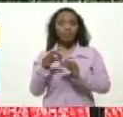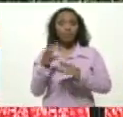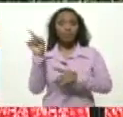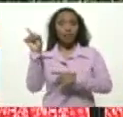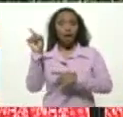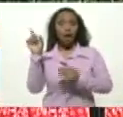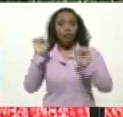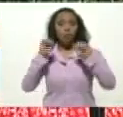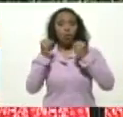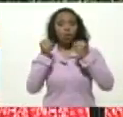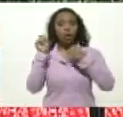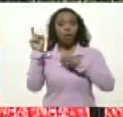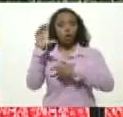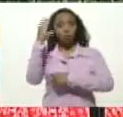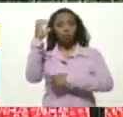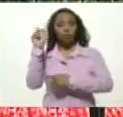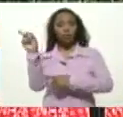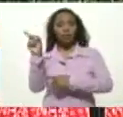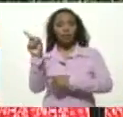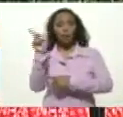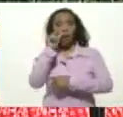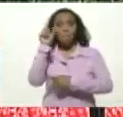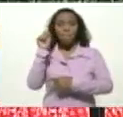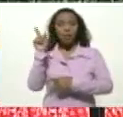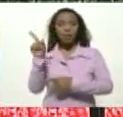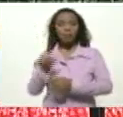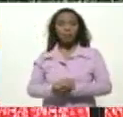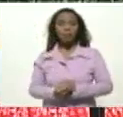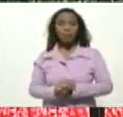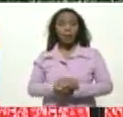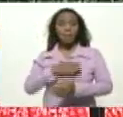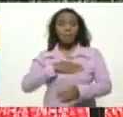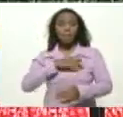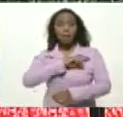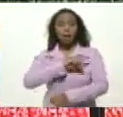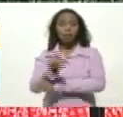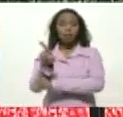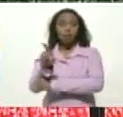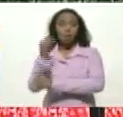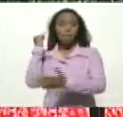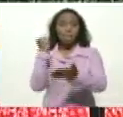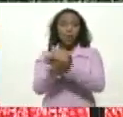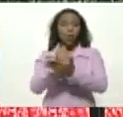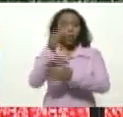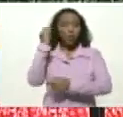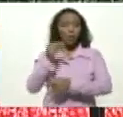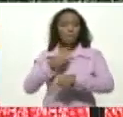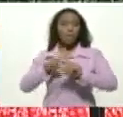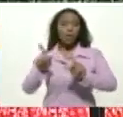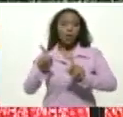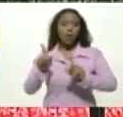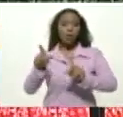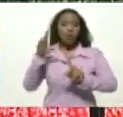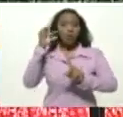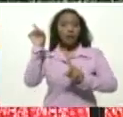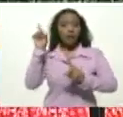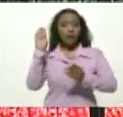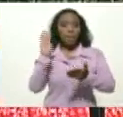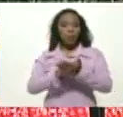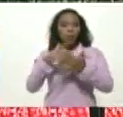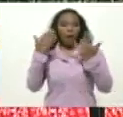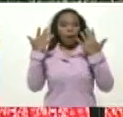Bogotá. Francisco de Paula Santander mandó a matar a Bolívar, pero Manuel Azaén puso su